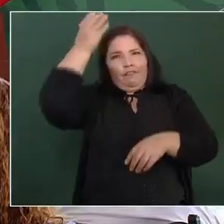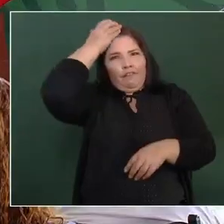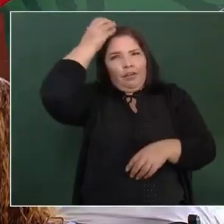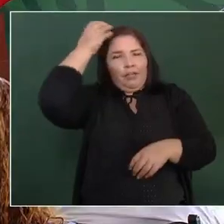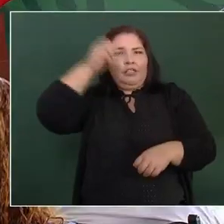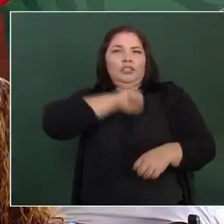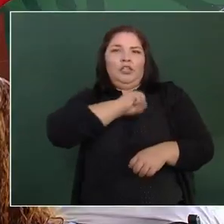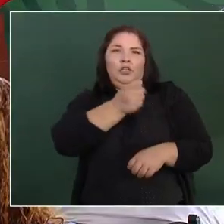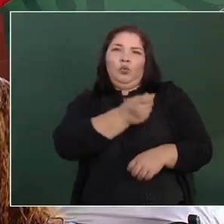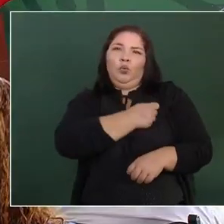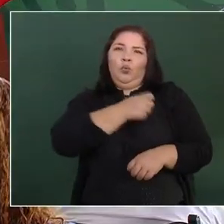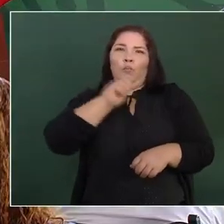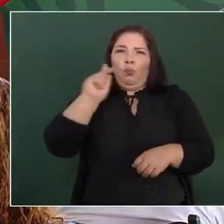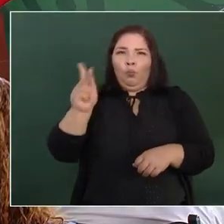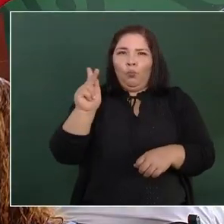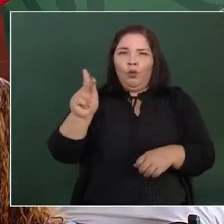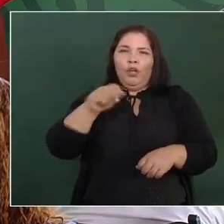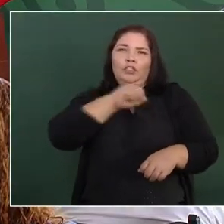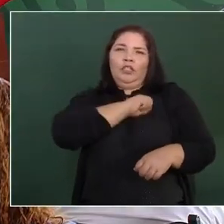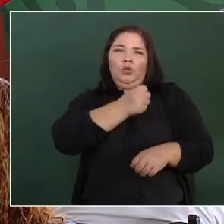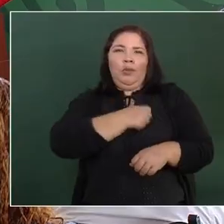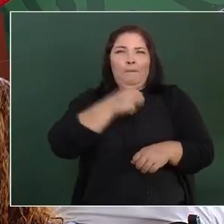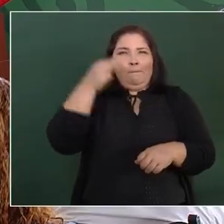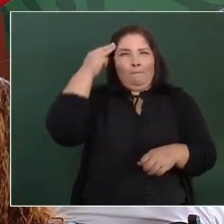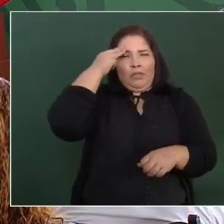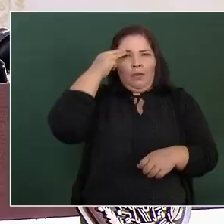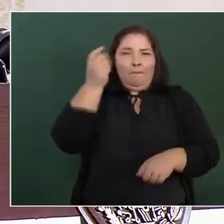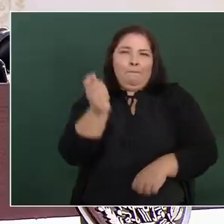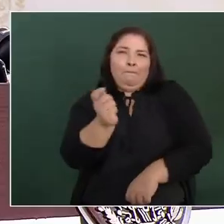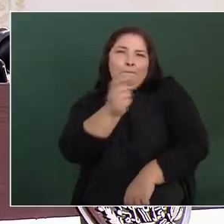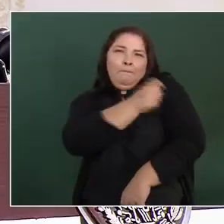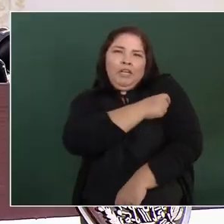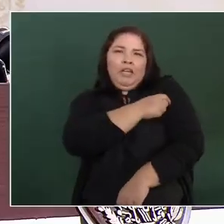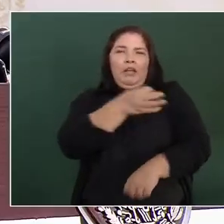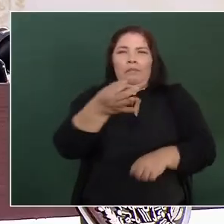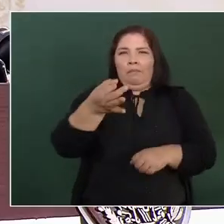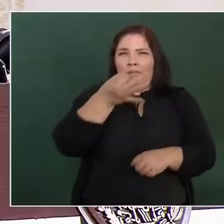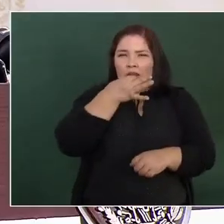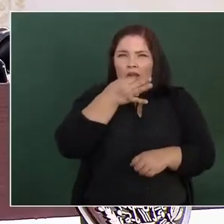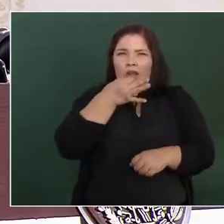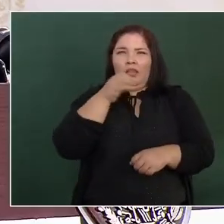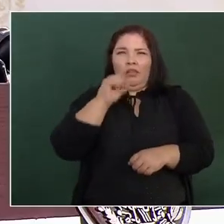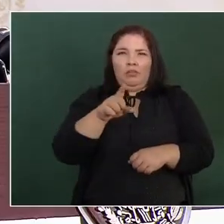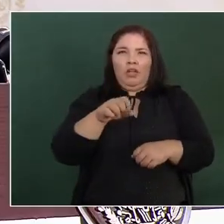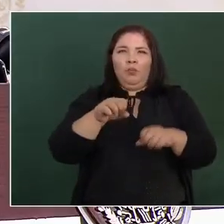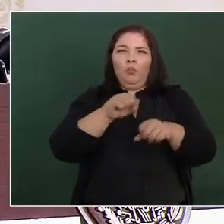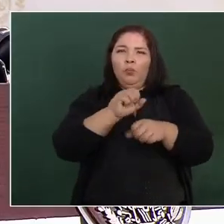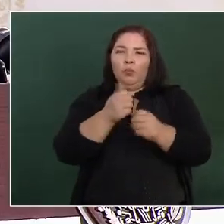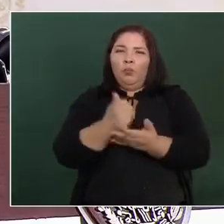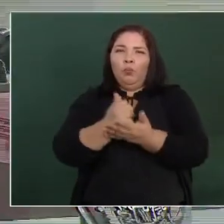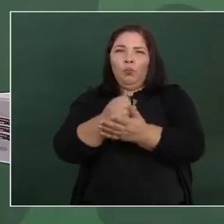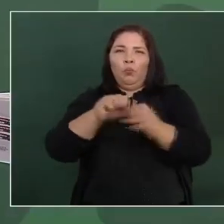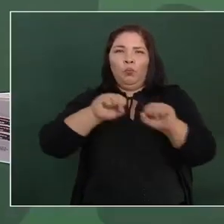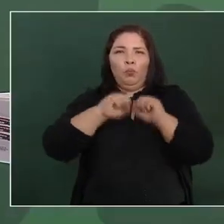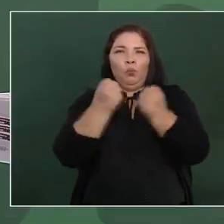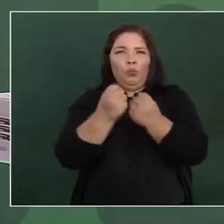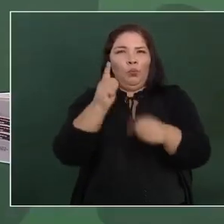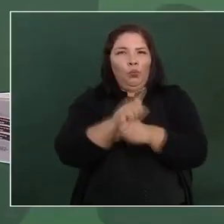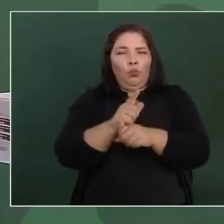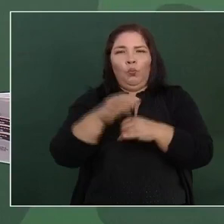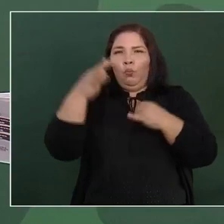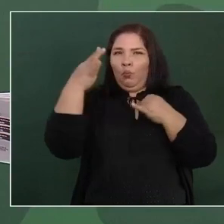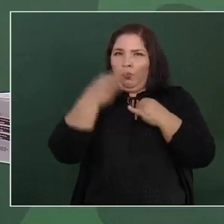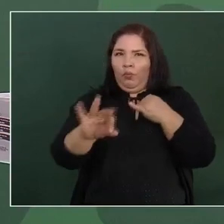salud pública, enfermería en salud mental, vacunación y medicamentos y además labor social. Y por